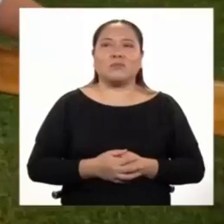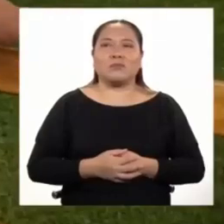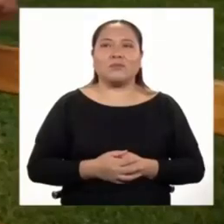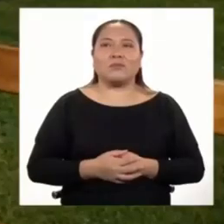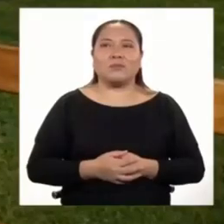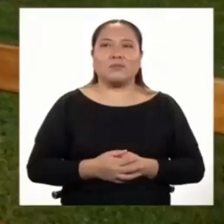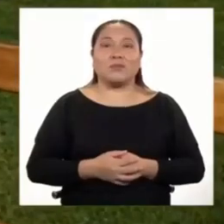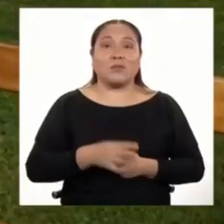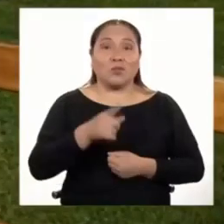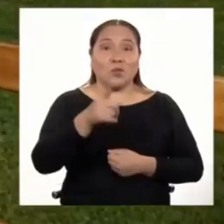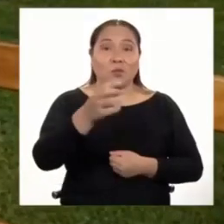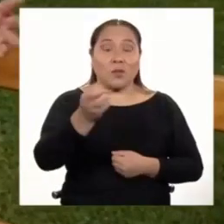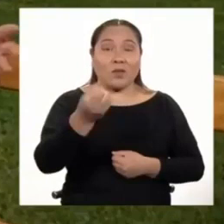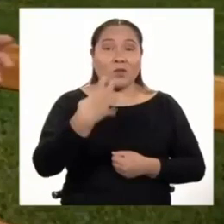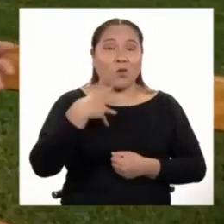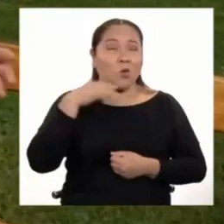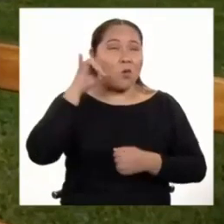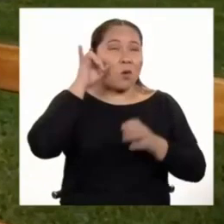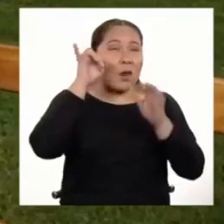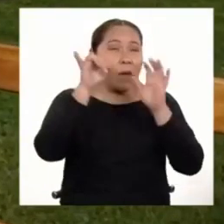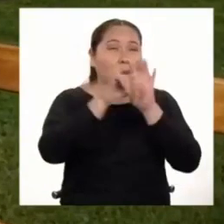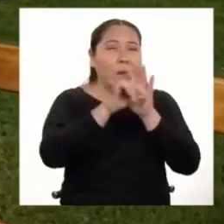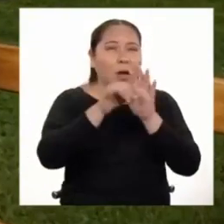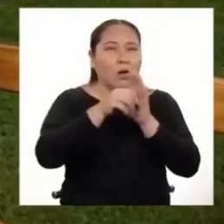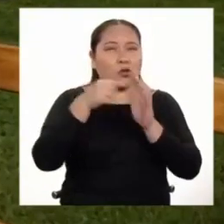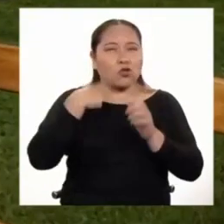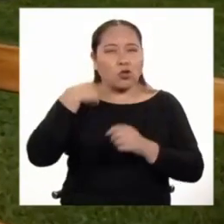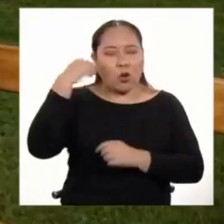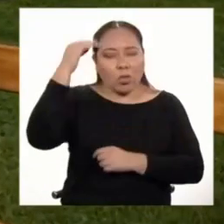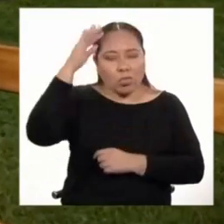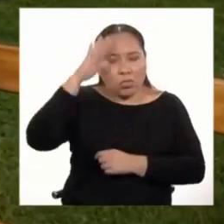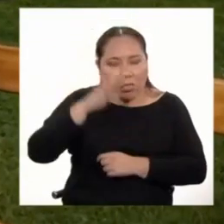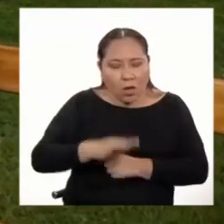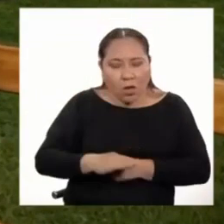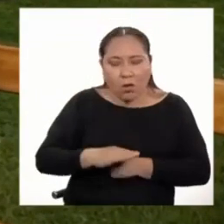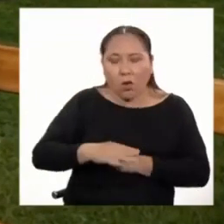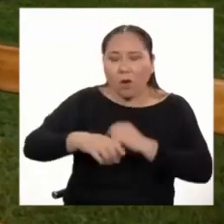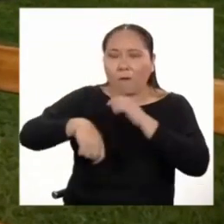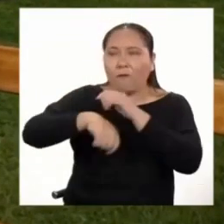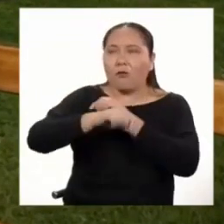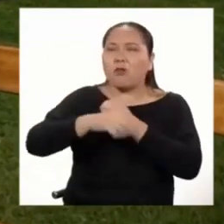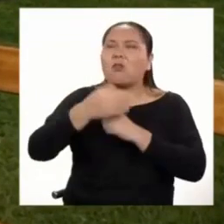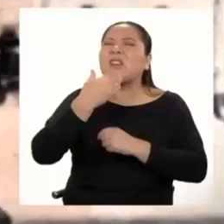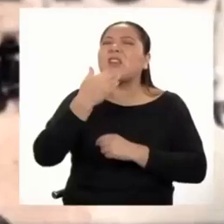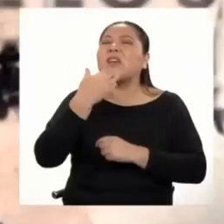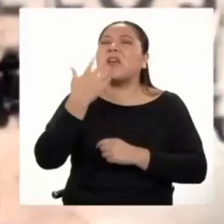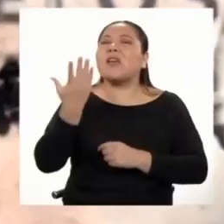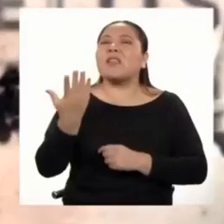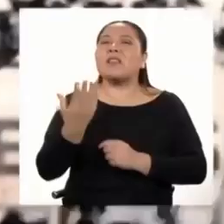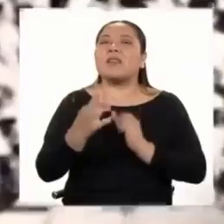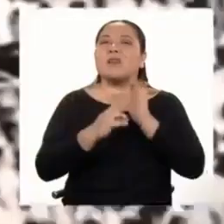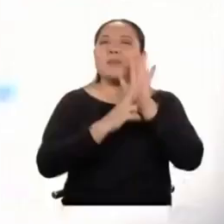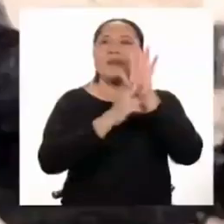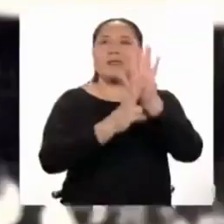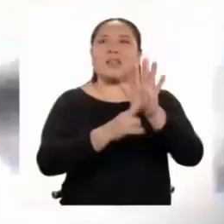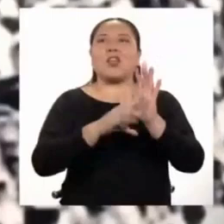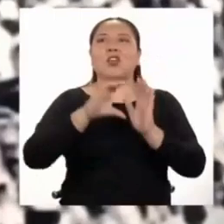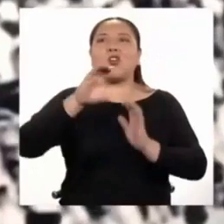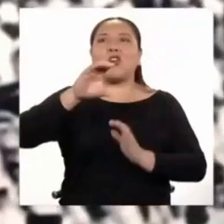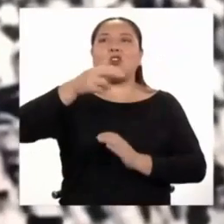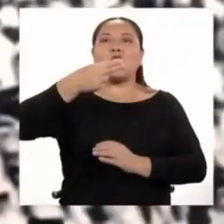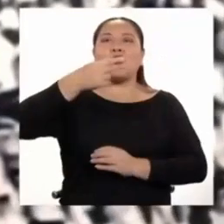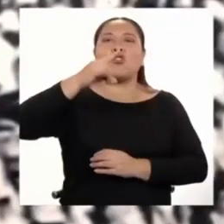Si tú me dices una imagen que yo tengo de niño en el fútbol para mí que era Chumpitaz en el aire.